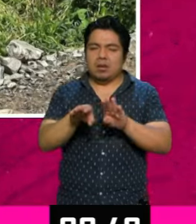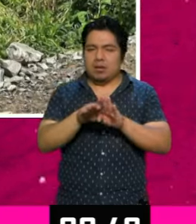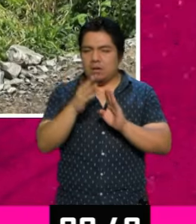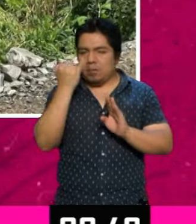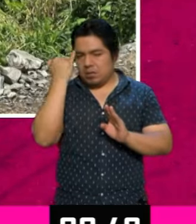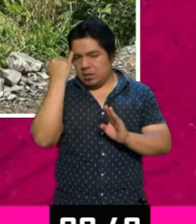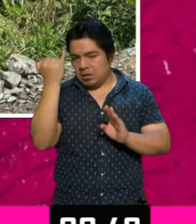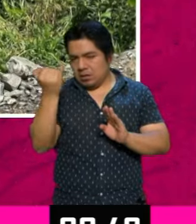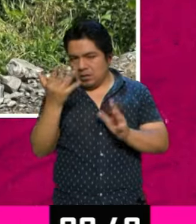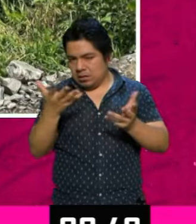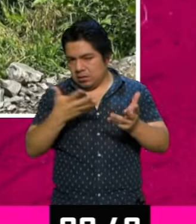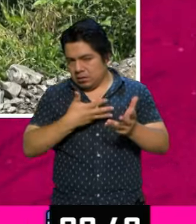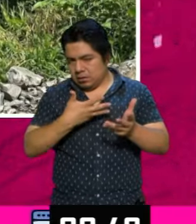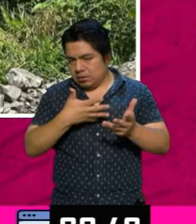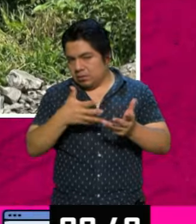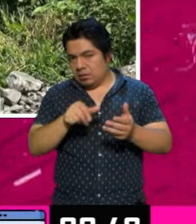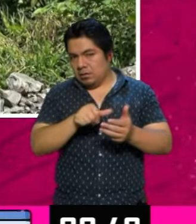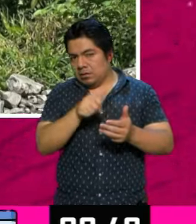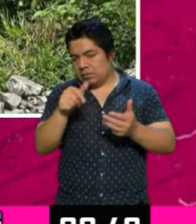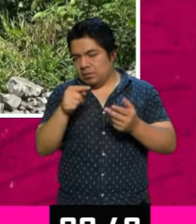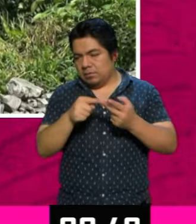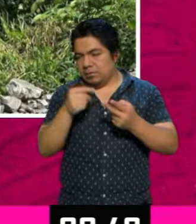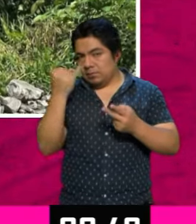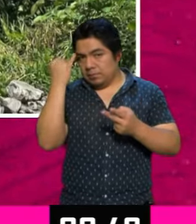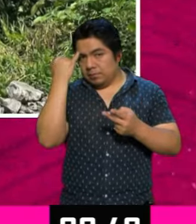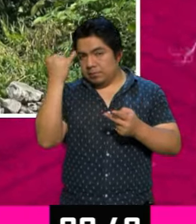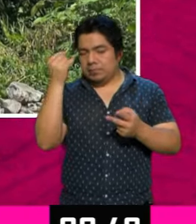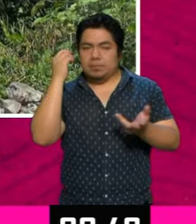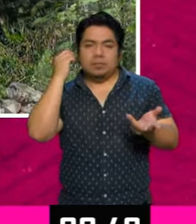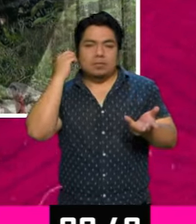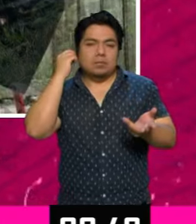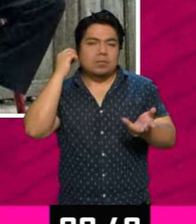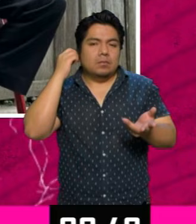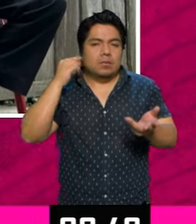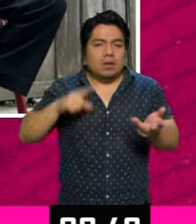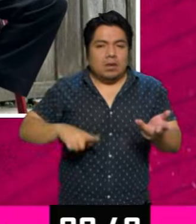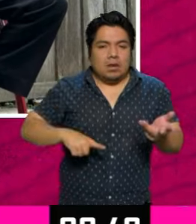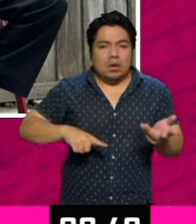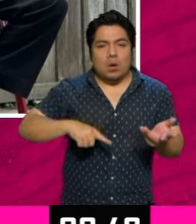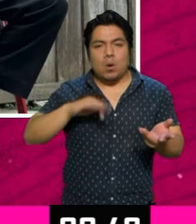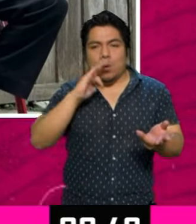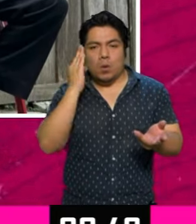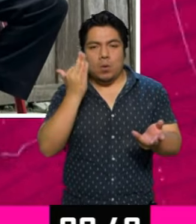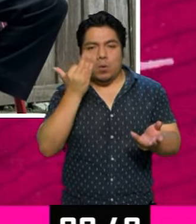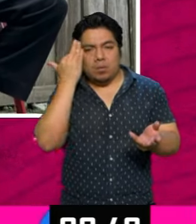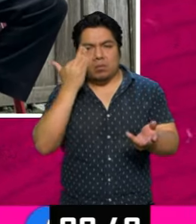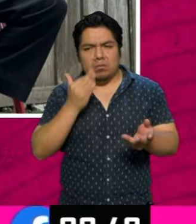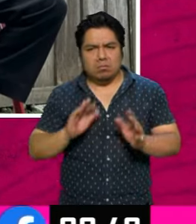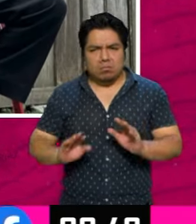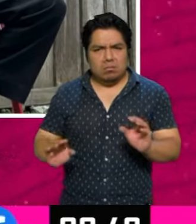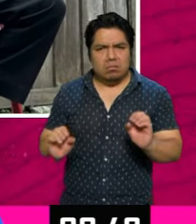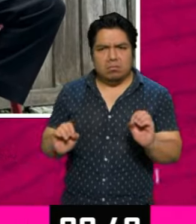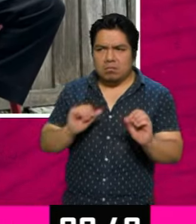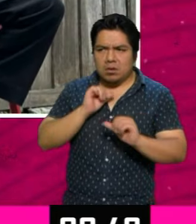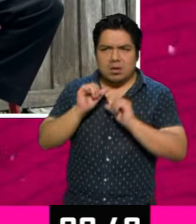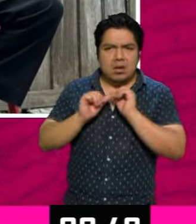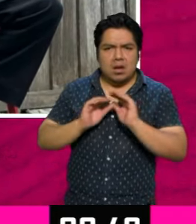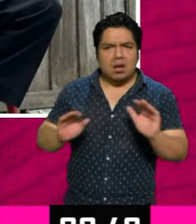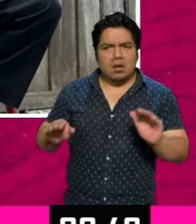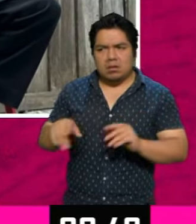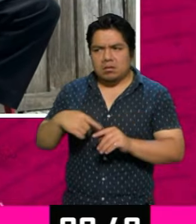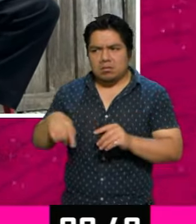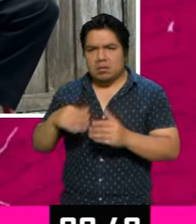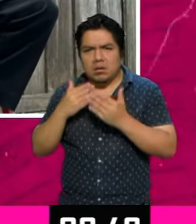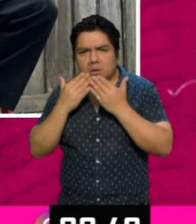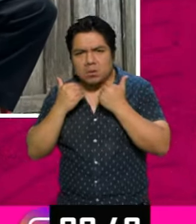que se plantea. La otra hipótesis que se planteó en su momento, el gobierno federal lo que dijo es, no pasó nada de eso, no es cierto, no hay